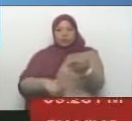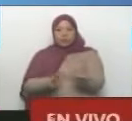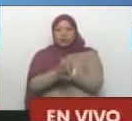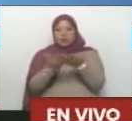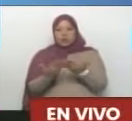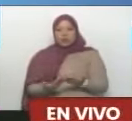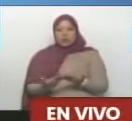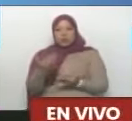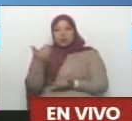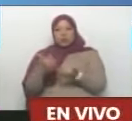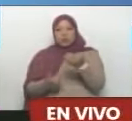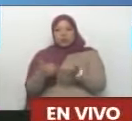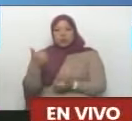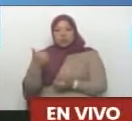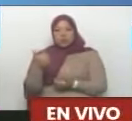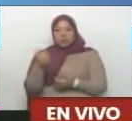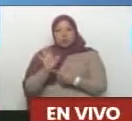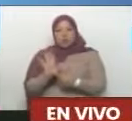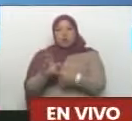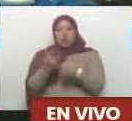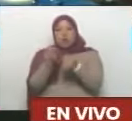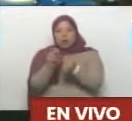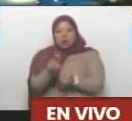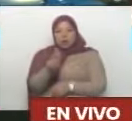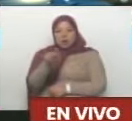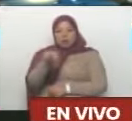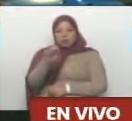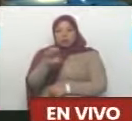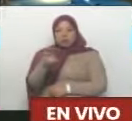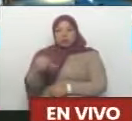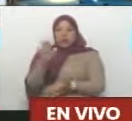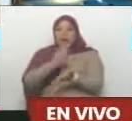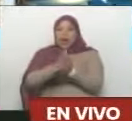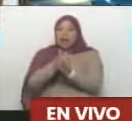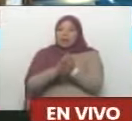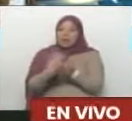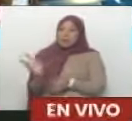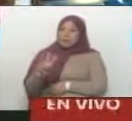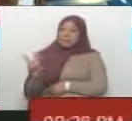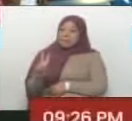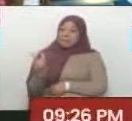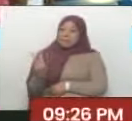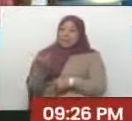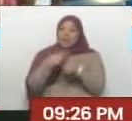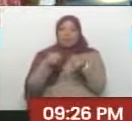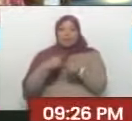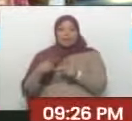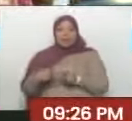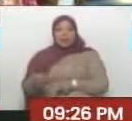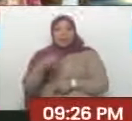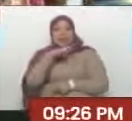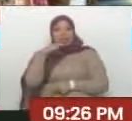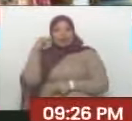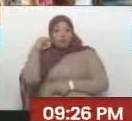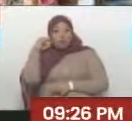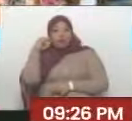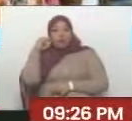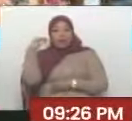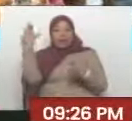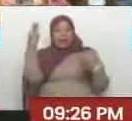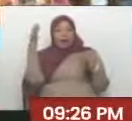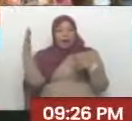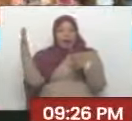de postulación ante la UNESCO de la arepa venezolana en sus diversas modalidades para que